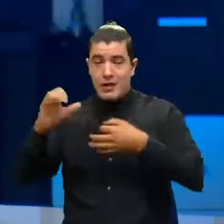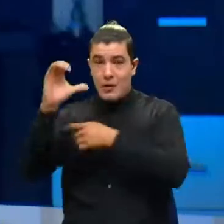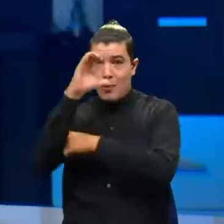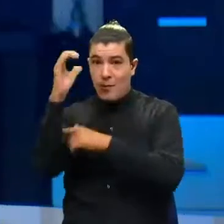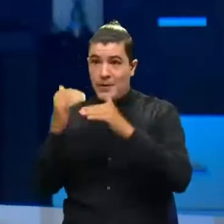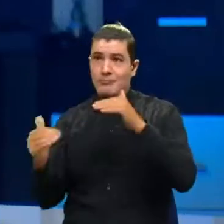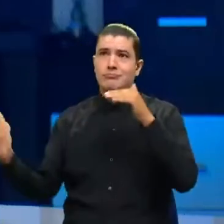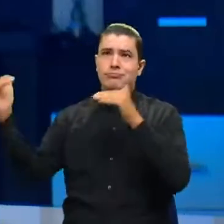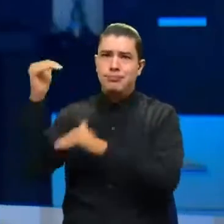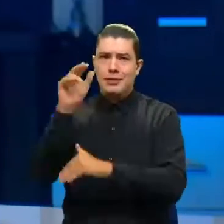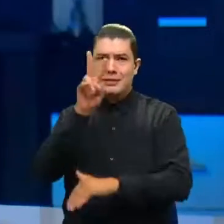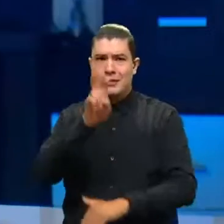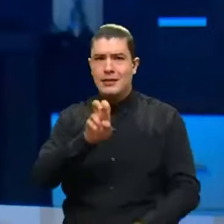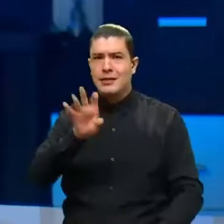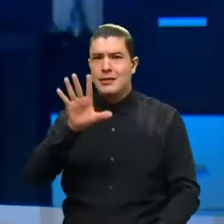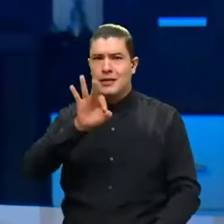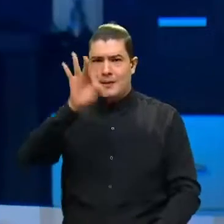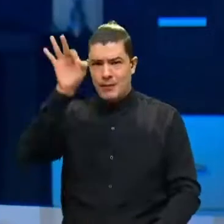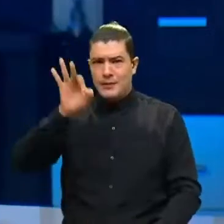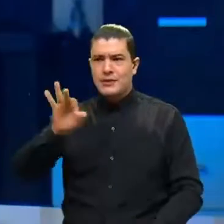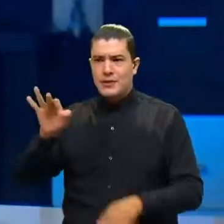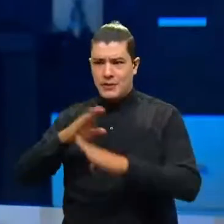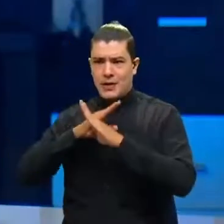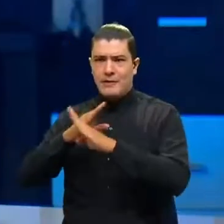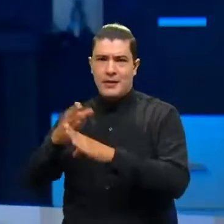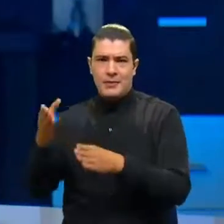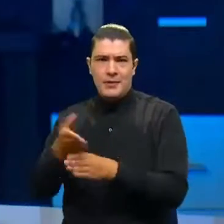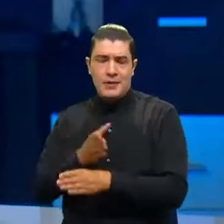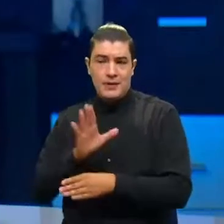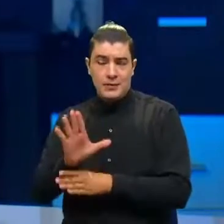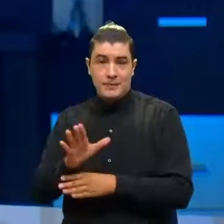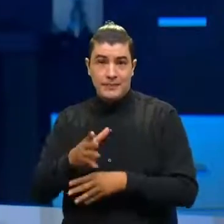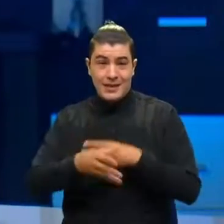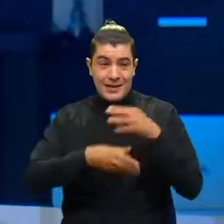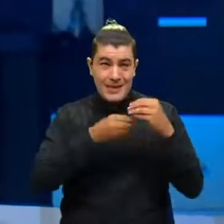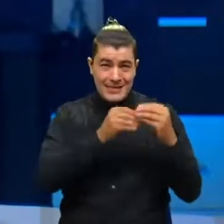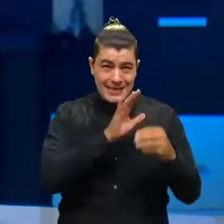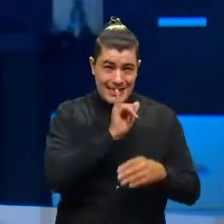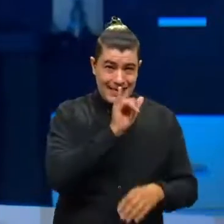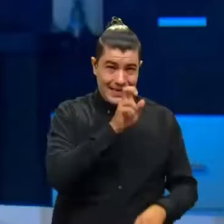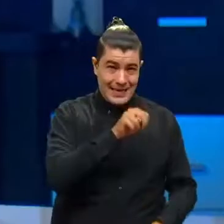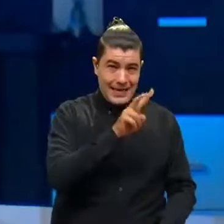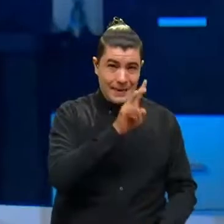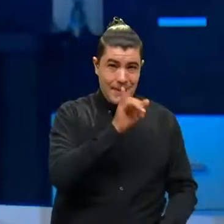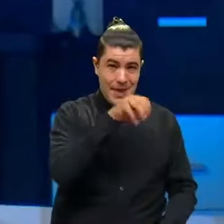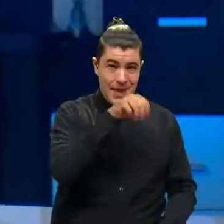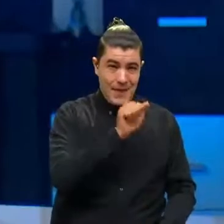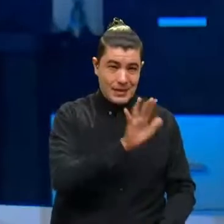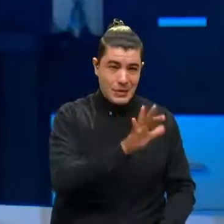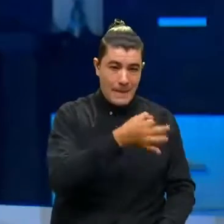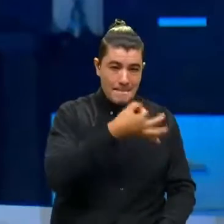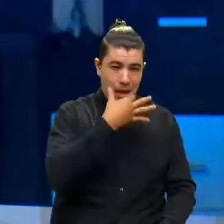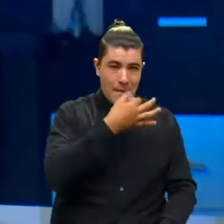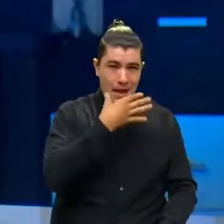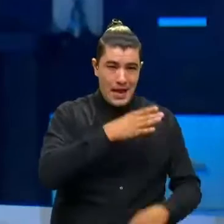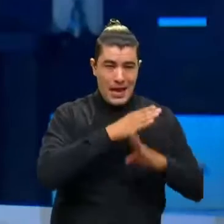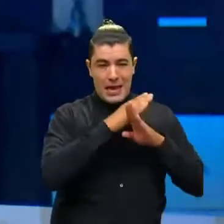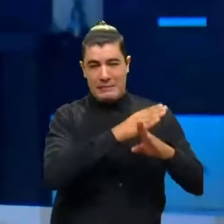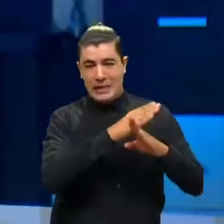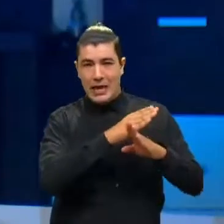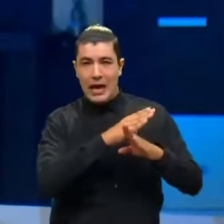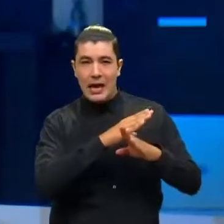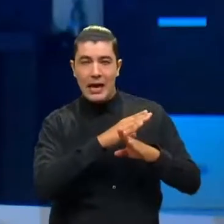por encima del 75% y la eficacia del tratamiento aprobado por el INVIMA para Colombia cuenta con una eficacia entre